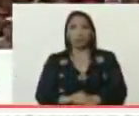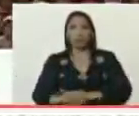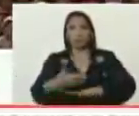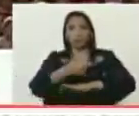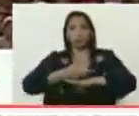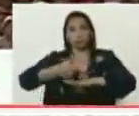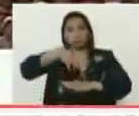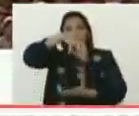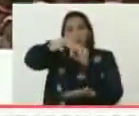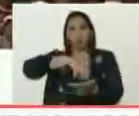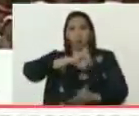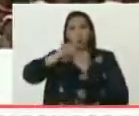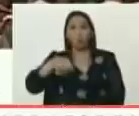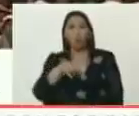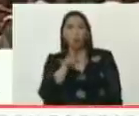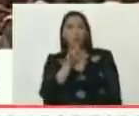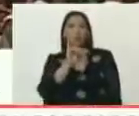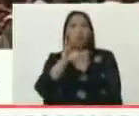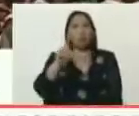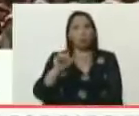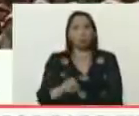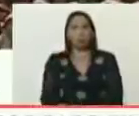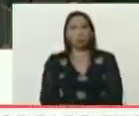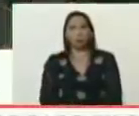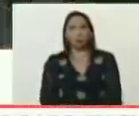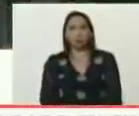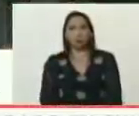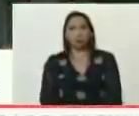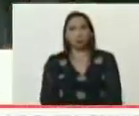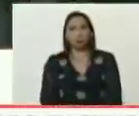gobernador Julio León Heredia.